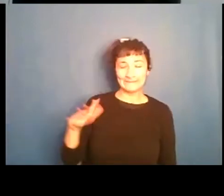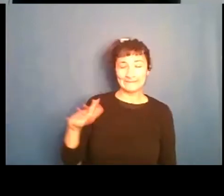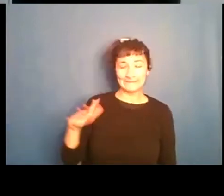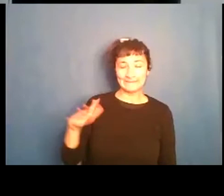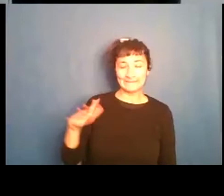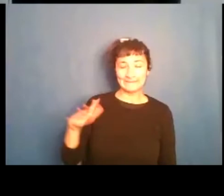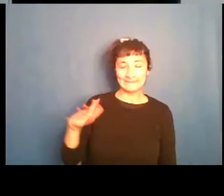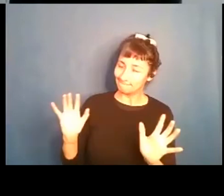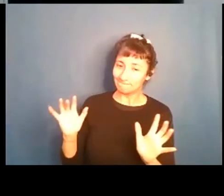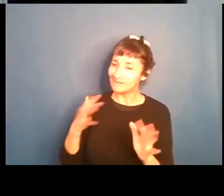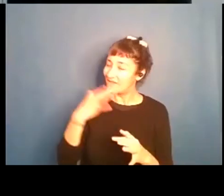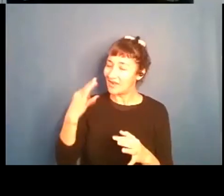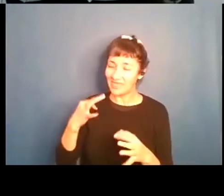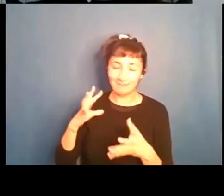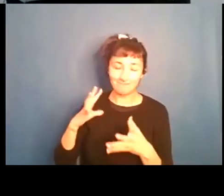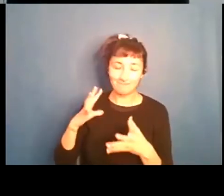lengua.